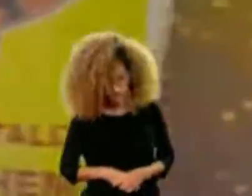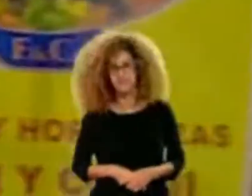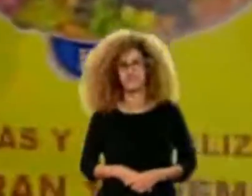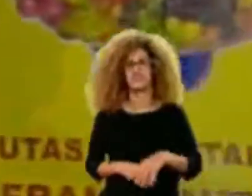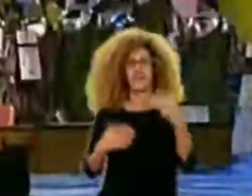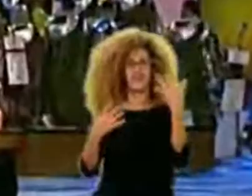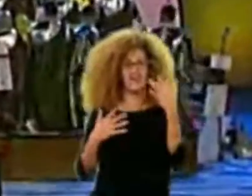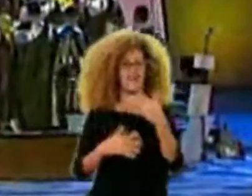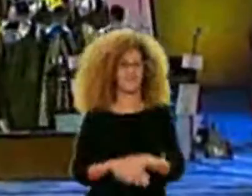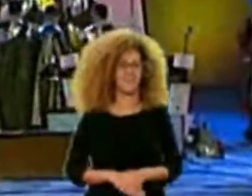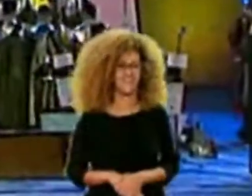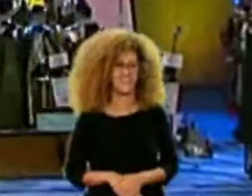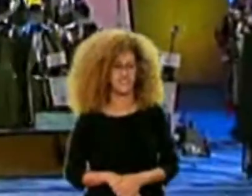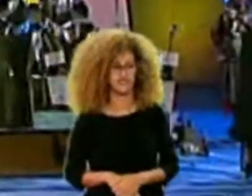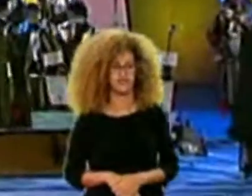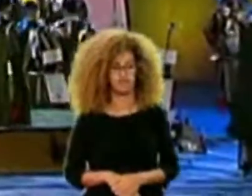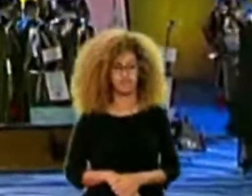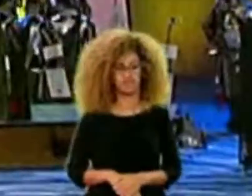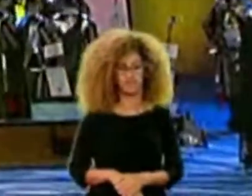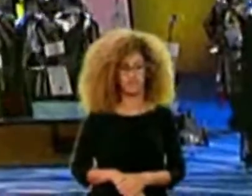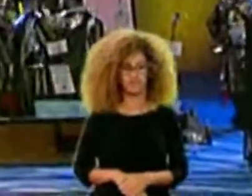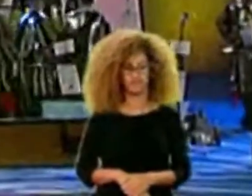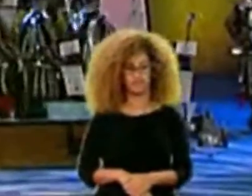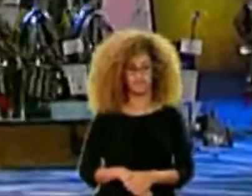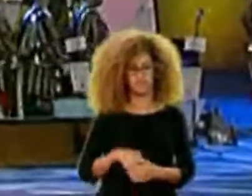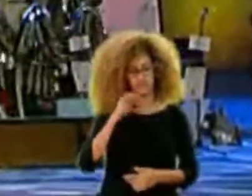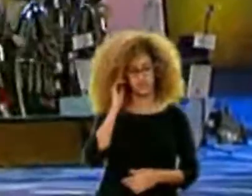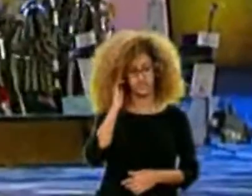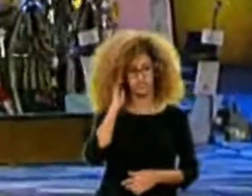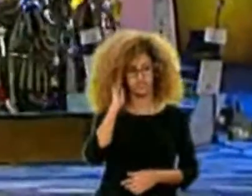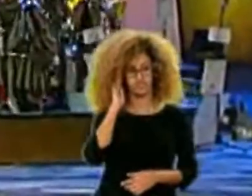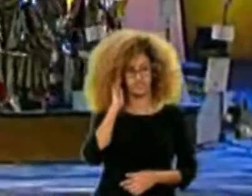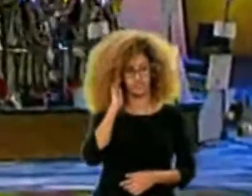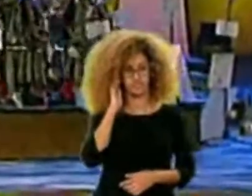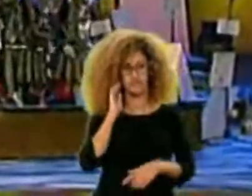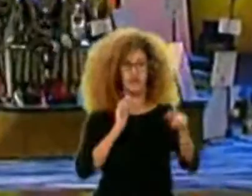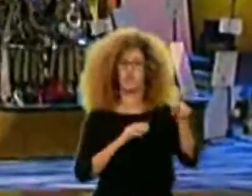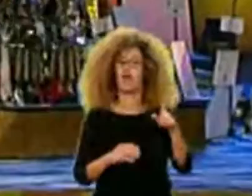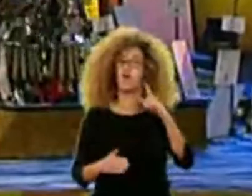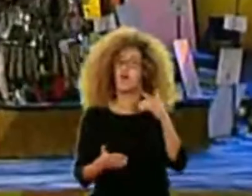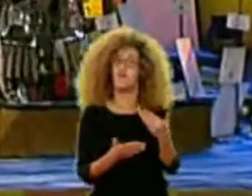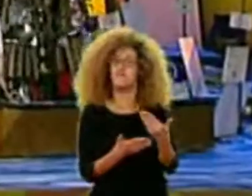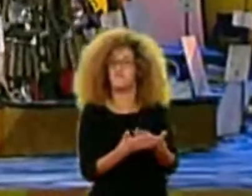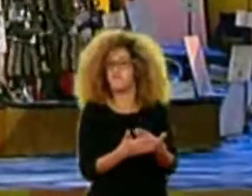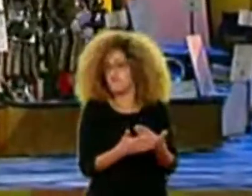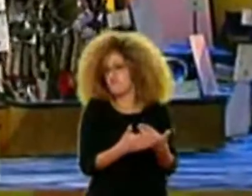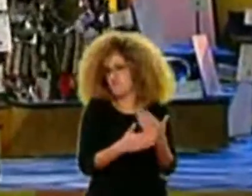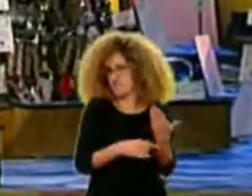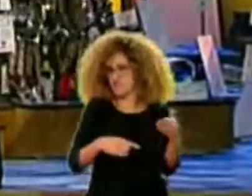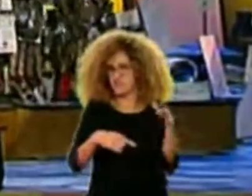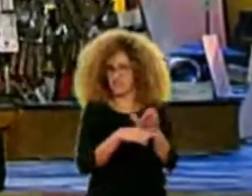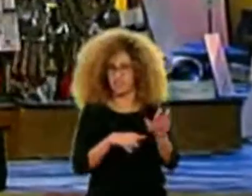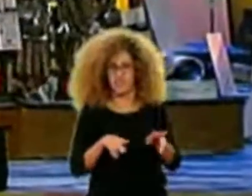Ahí está la Sarai Castro. Te voy por no amedrearte. Una de nuestras grandes actrices acompañando a la